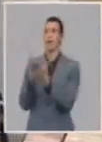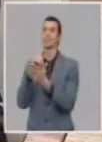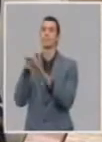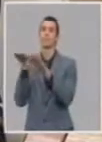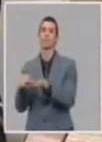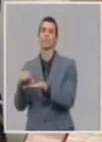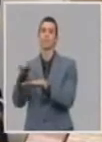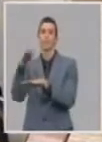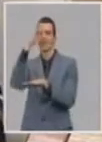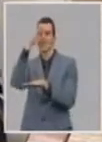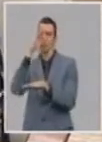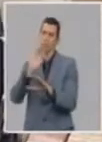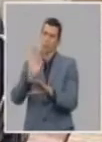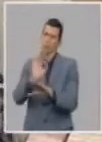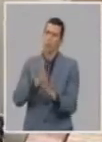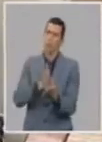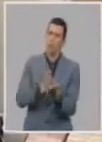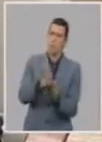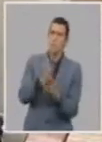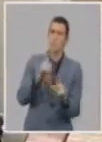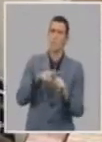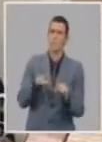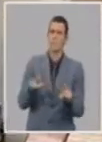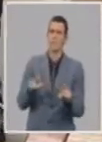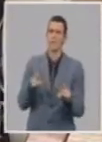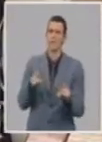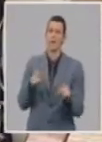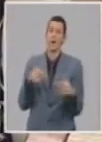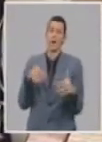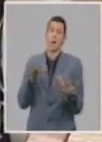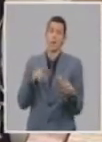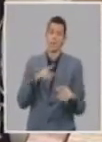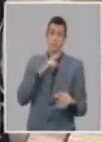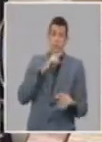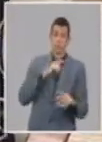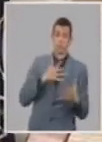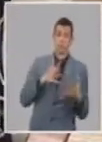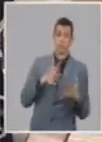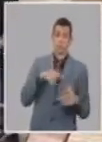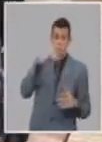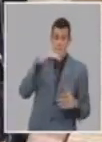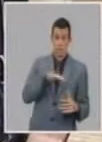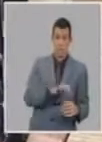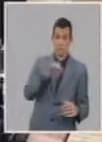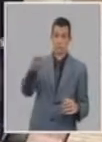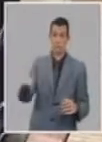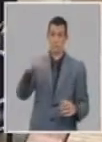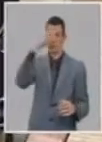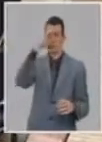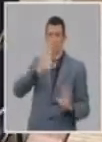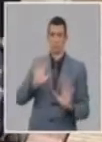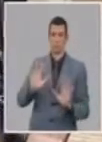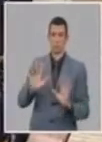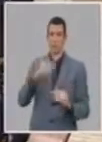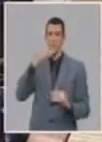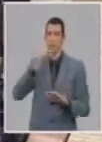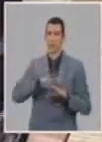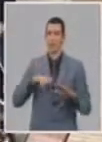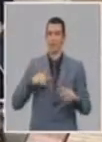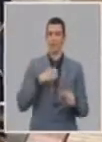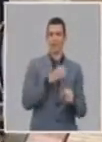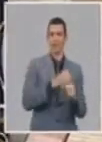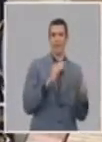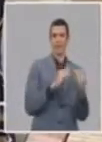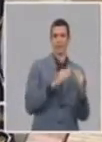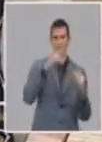no se ha suspendido, pero pudiera ser que no quisieran llevar el niño al círculo, y también tienen entonces esa posibilidad de combinar ese